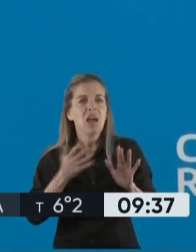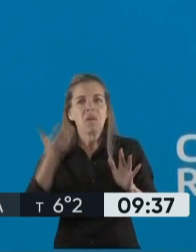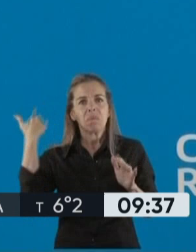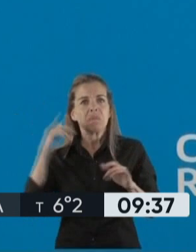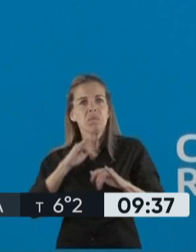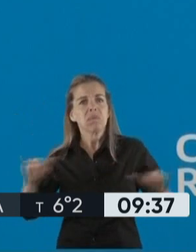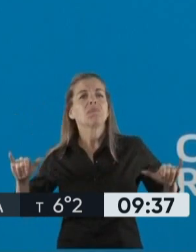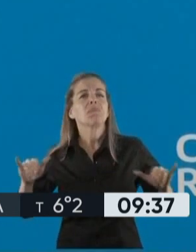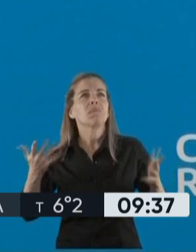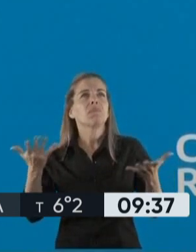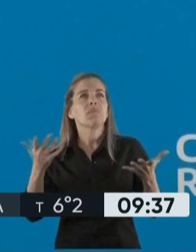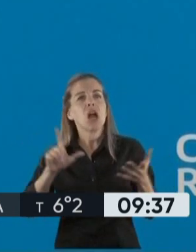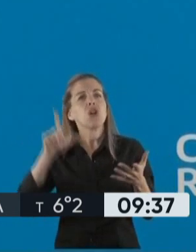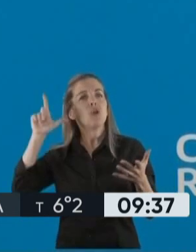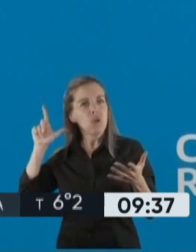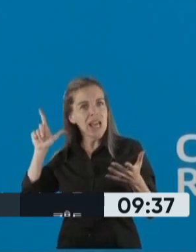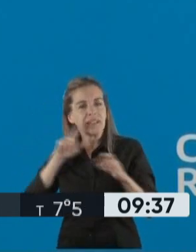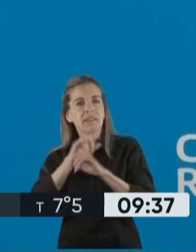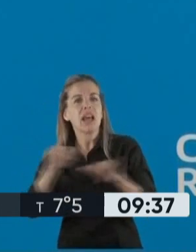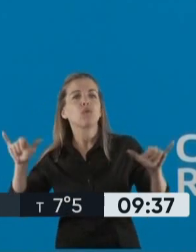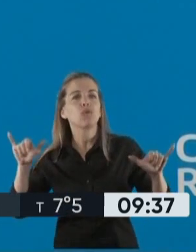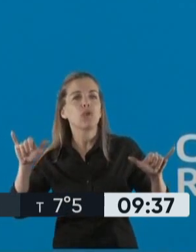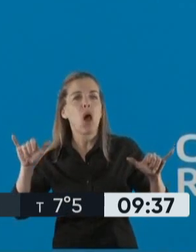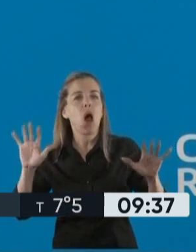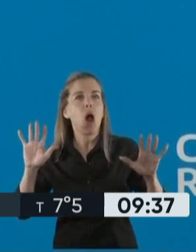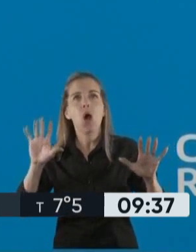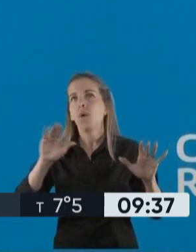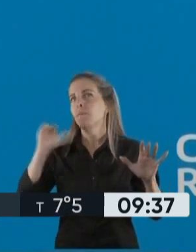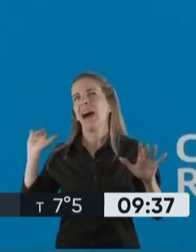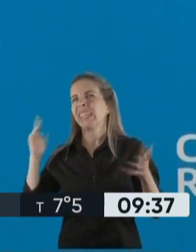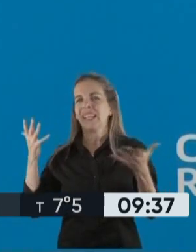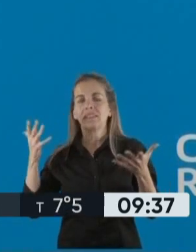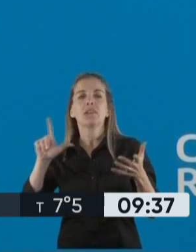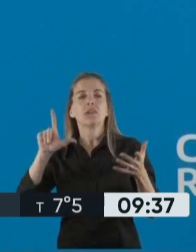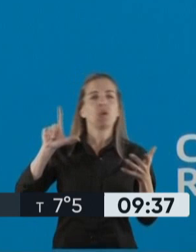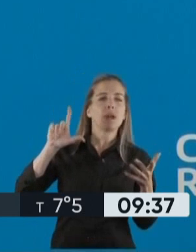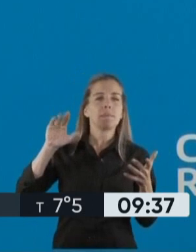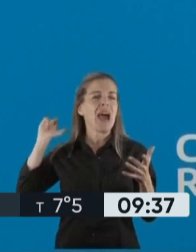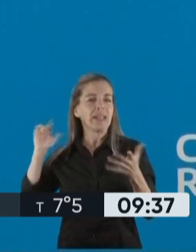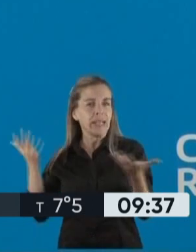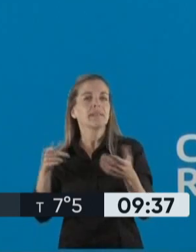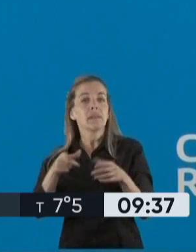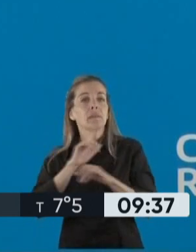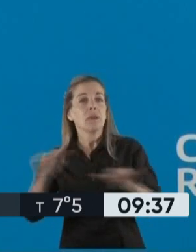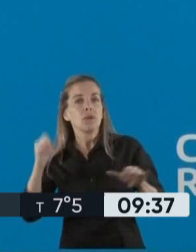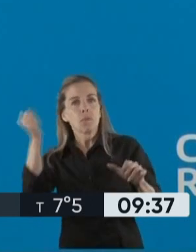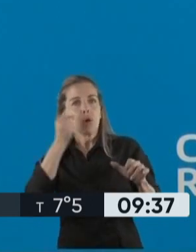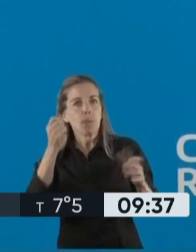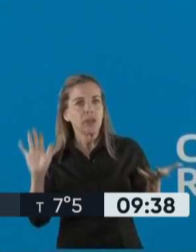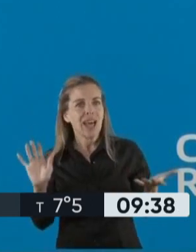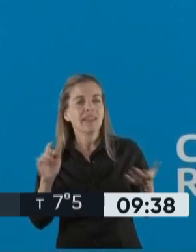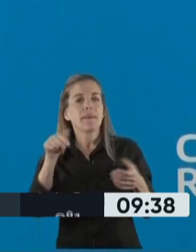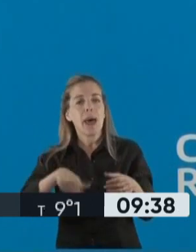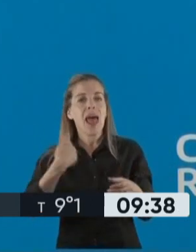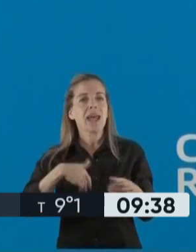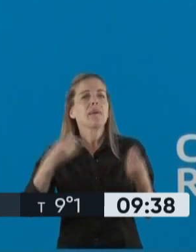anunció el lunes pasado o el martes, tiene una importancia vital para la Argentina porque parte de todas